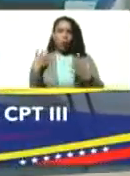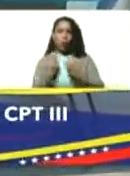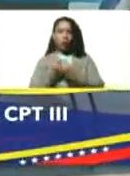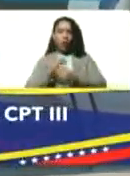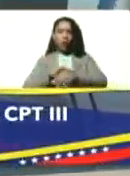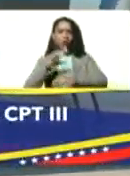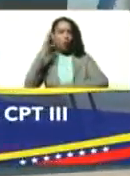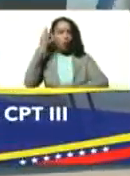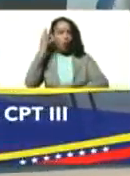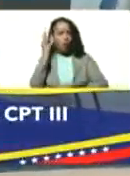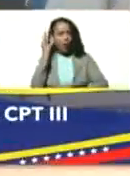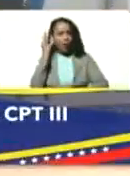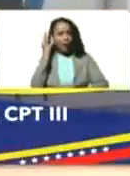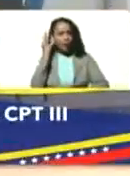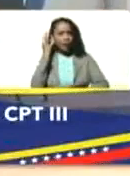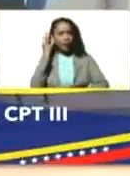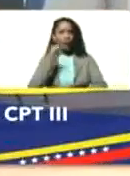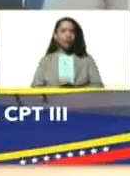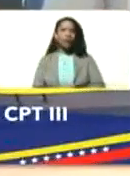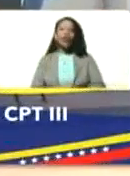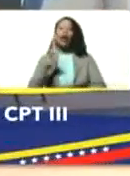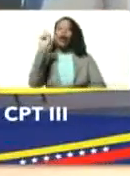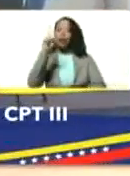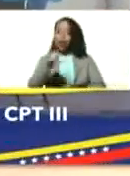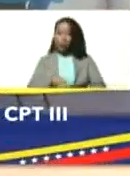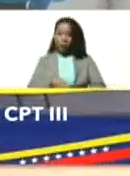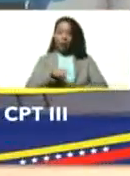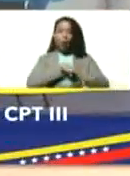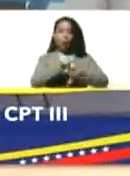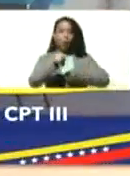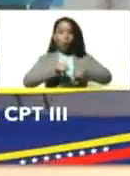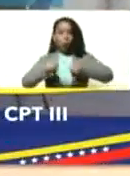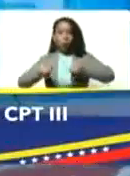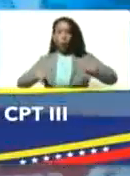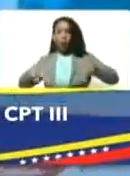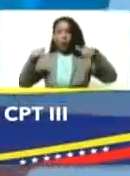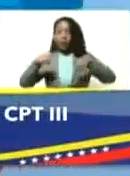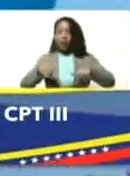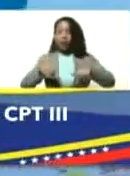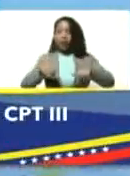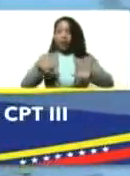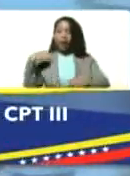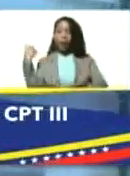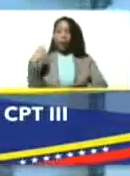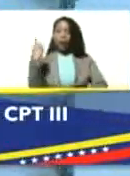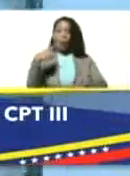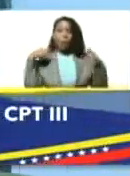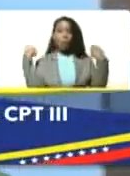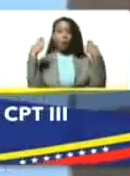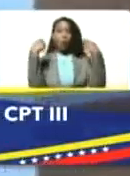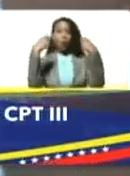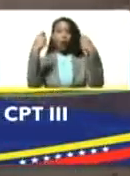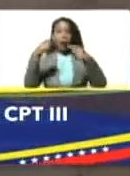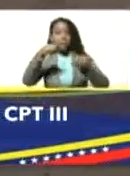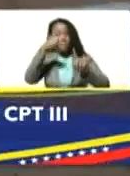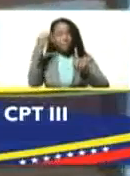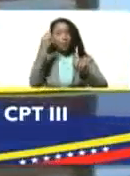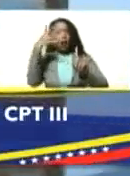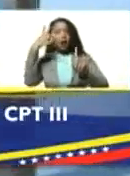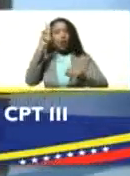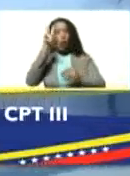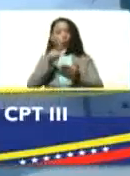doctora Leonela Velasco, que también es coordinadora de este consultorio popular que impacta en más